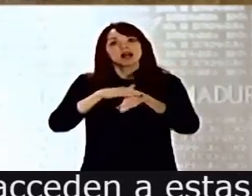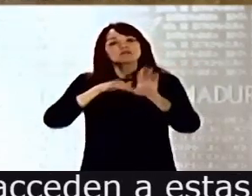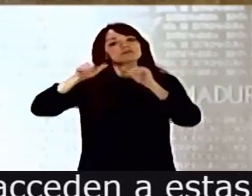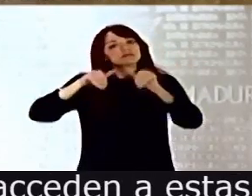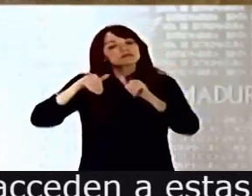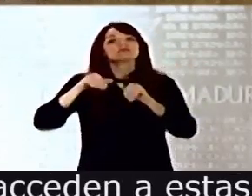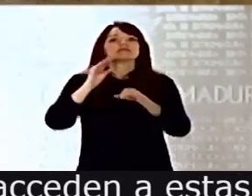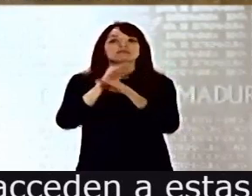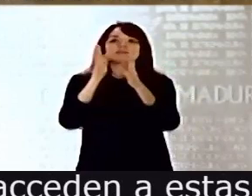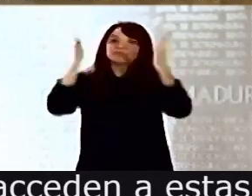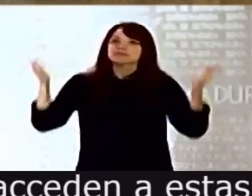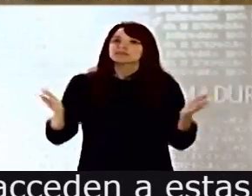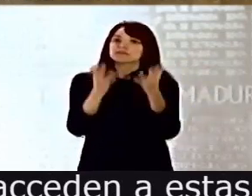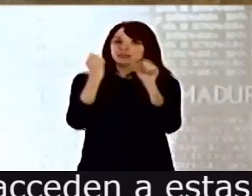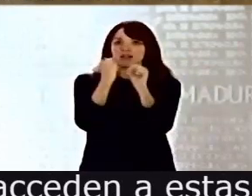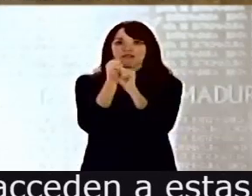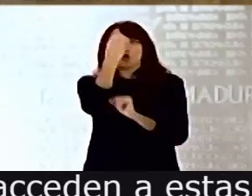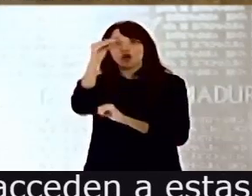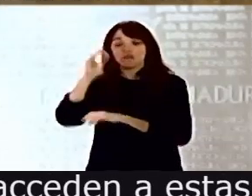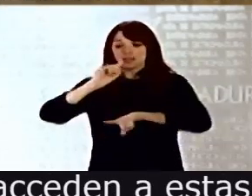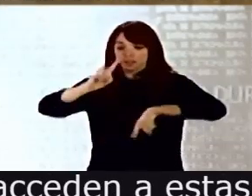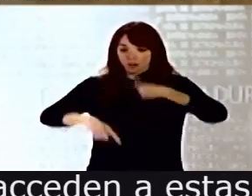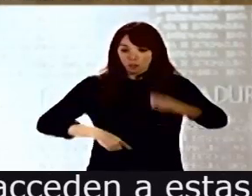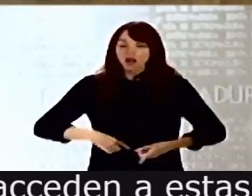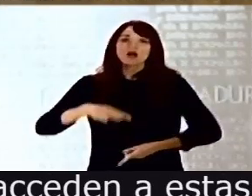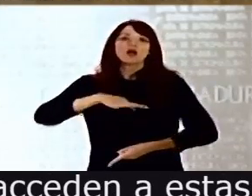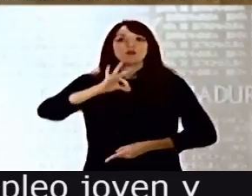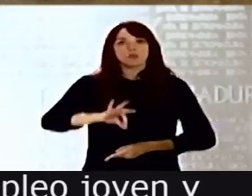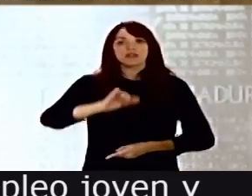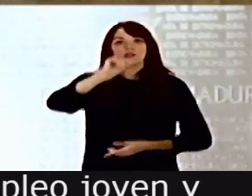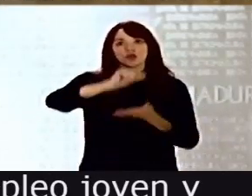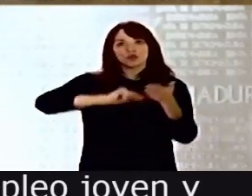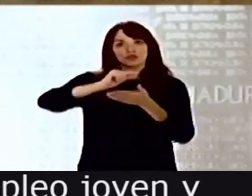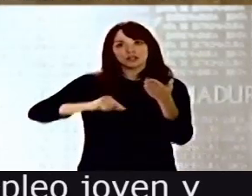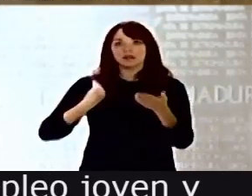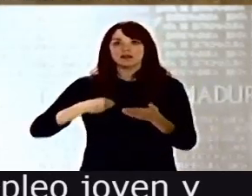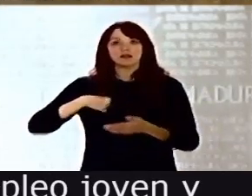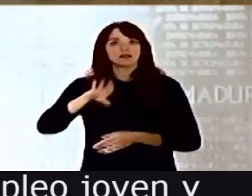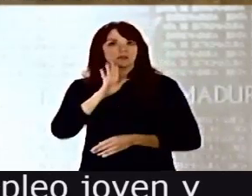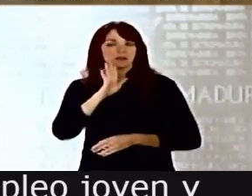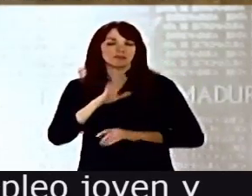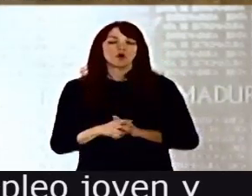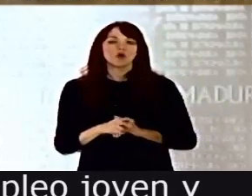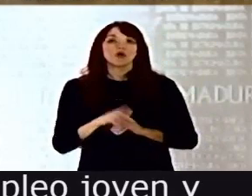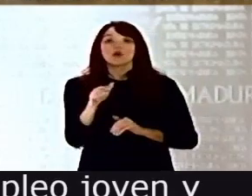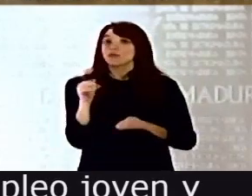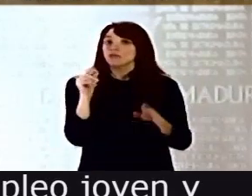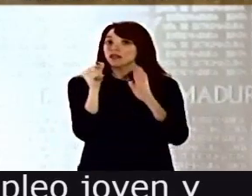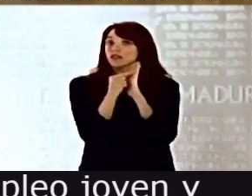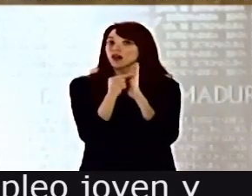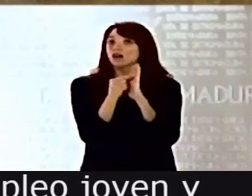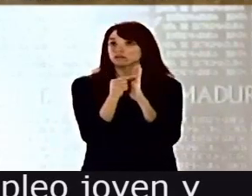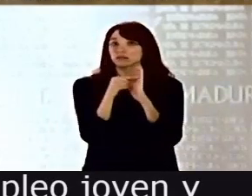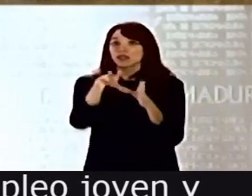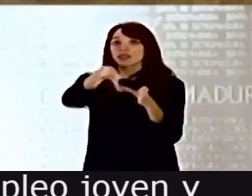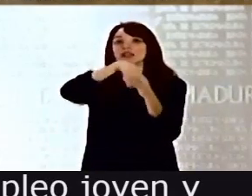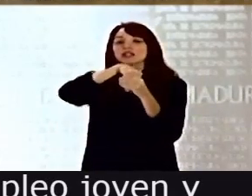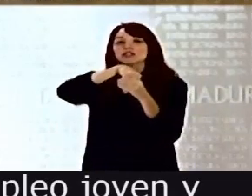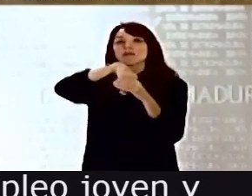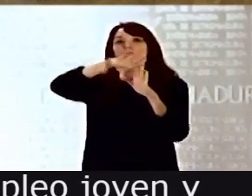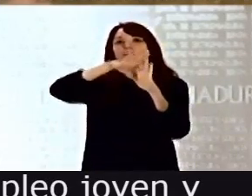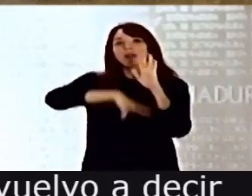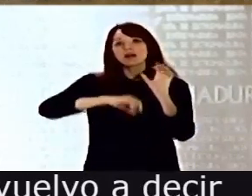del empleo joven y quienes luego podrán contratar a esos jóvenes. Huelga decir que esta medida está dentro del